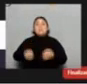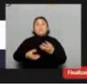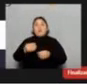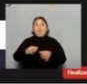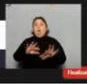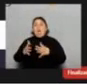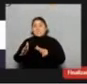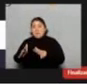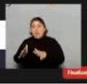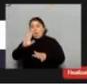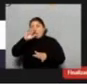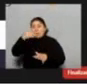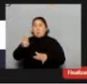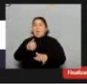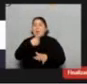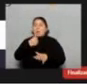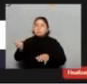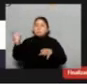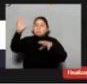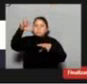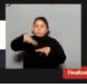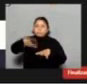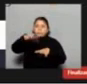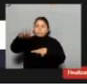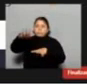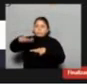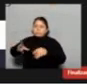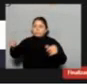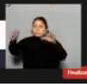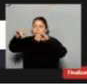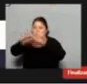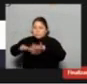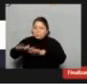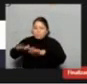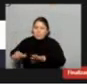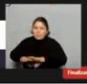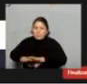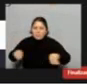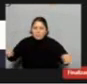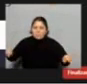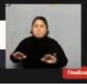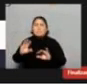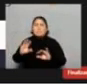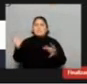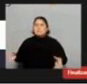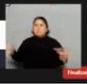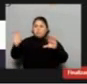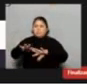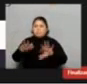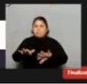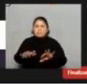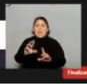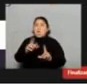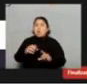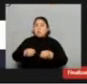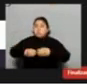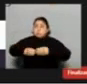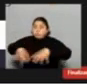lo apaguen, le pongan piedras, puedan tirar tierra para que no se provoque